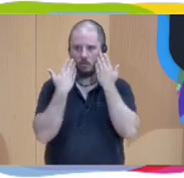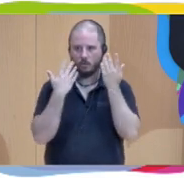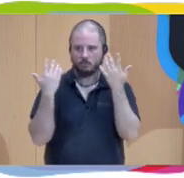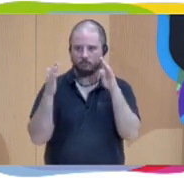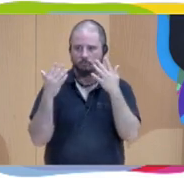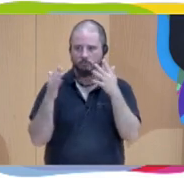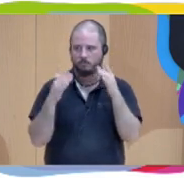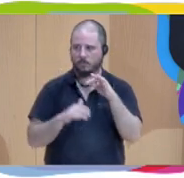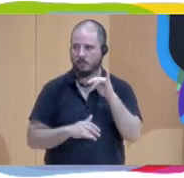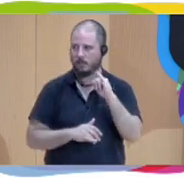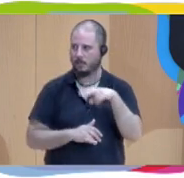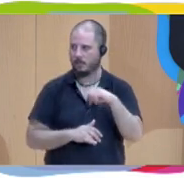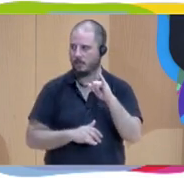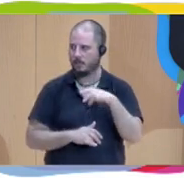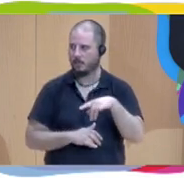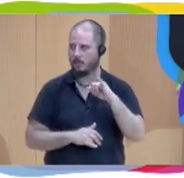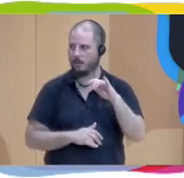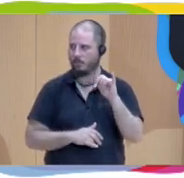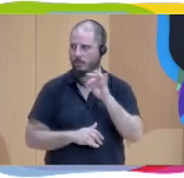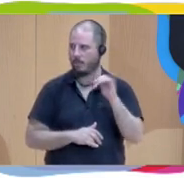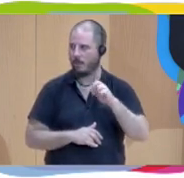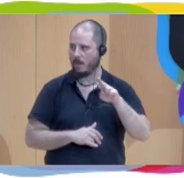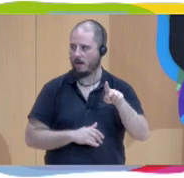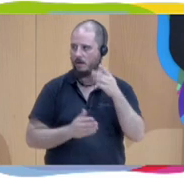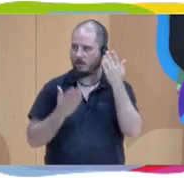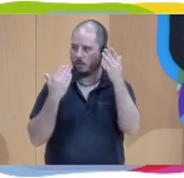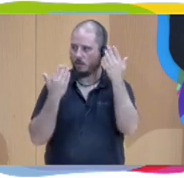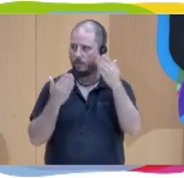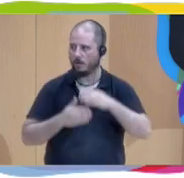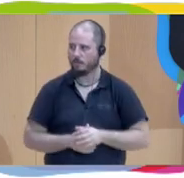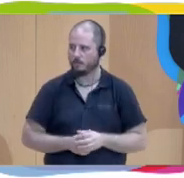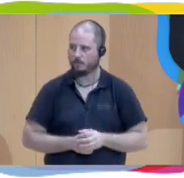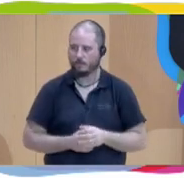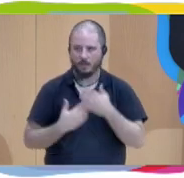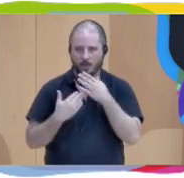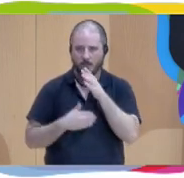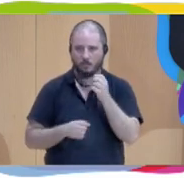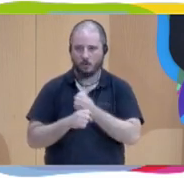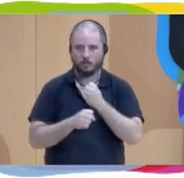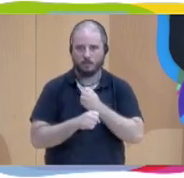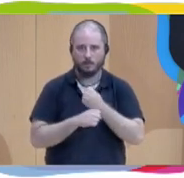Ichiar, enhorabuena. Y muchas gracias por el trabajo, la verdad.